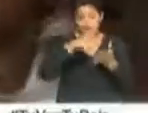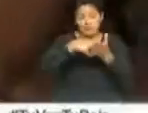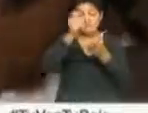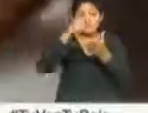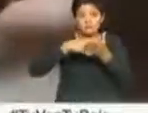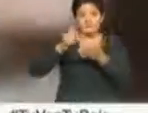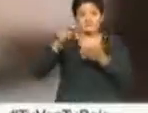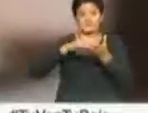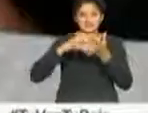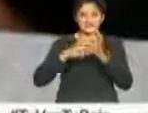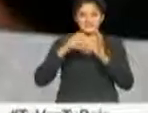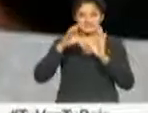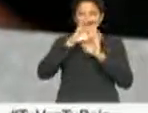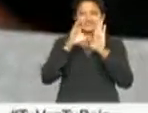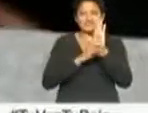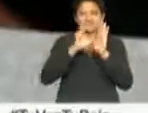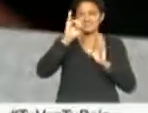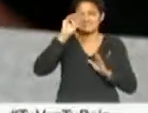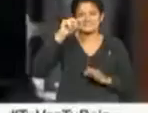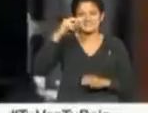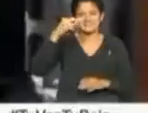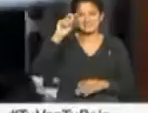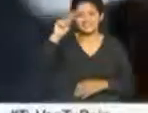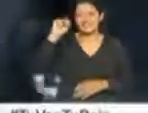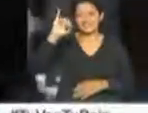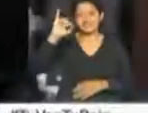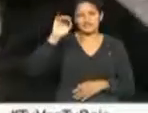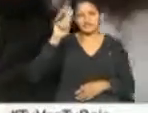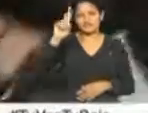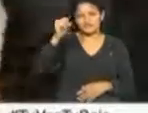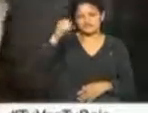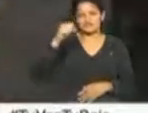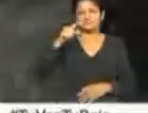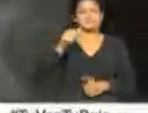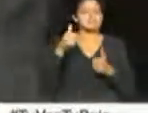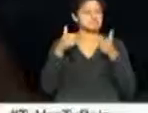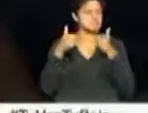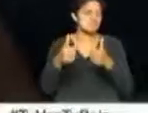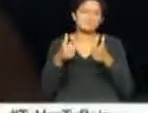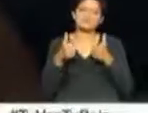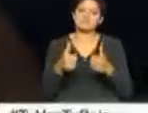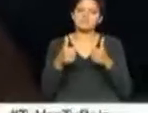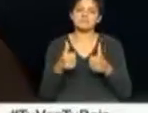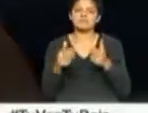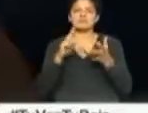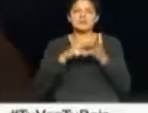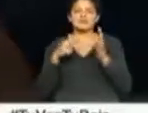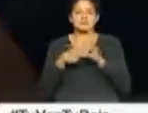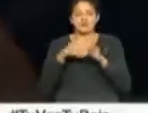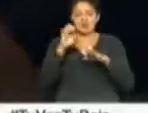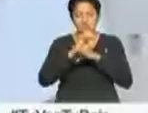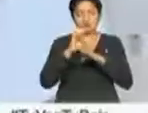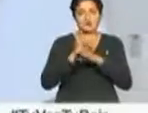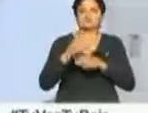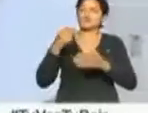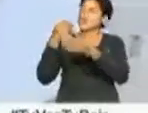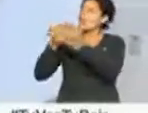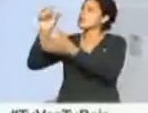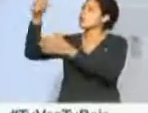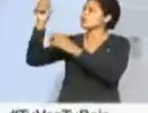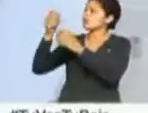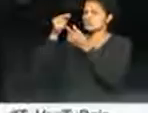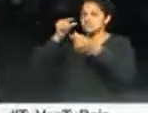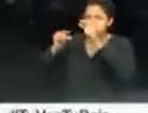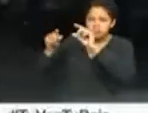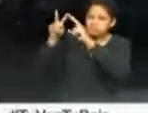conocido como el Código Ingenios, Ecuador da un paso grande para dejar de ser un país primario e importador y convertirse en una nación